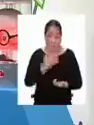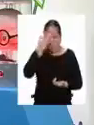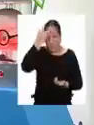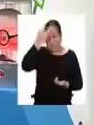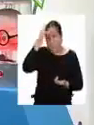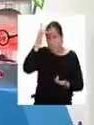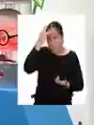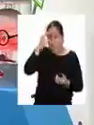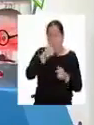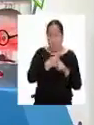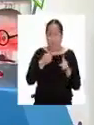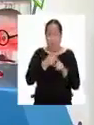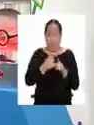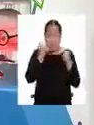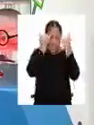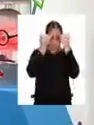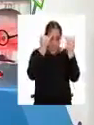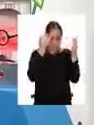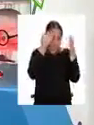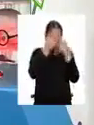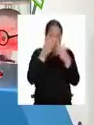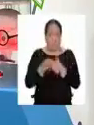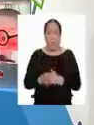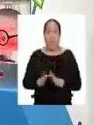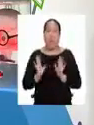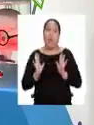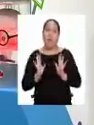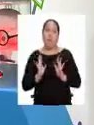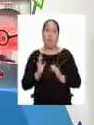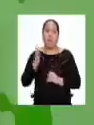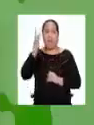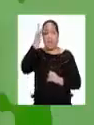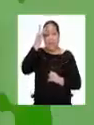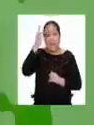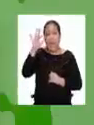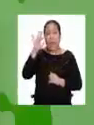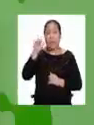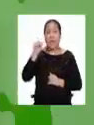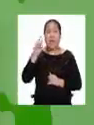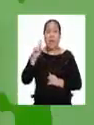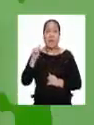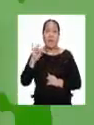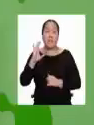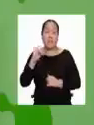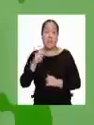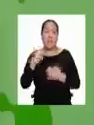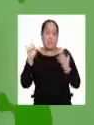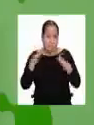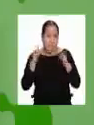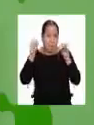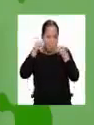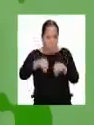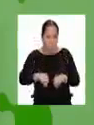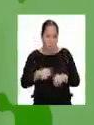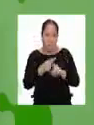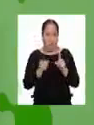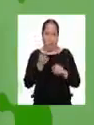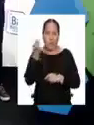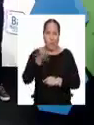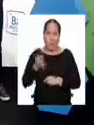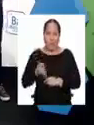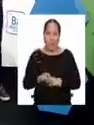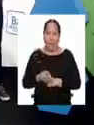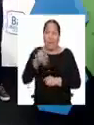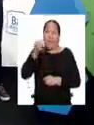también con diferentes convicciones. Bueno, la inteligencia artificial ya existe, pero no es real. La realidad es la